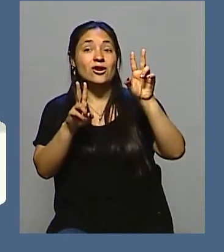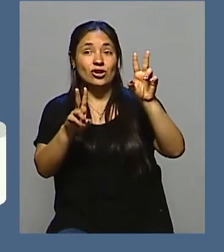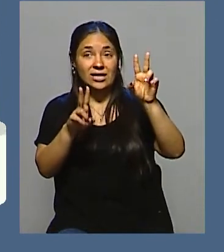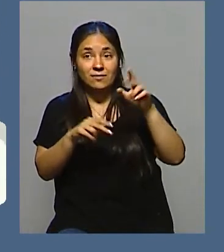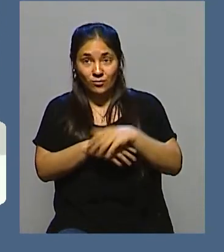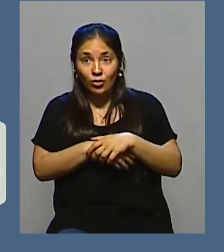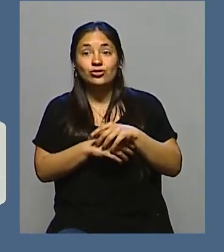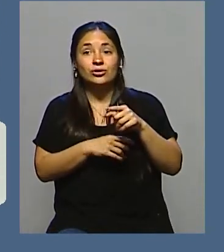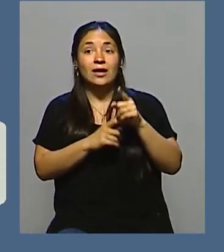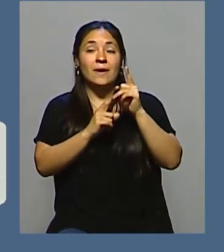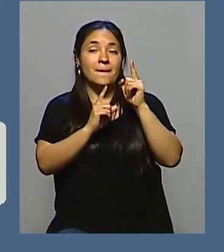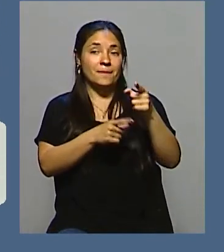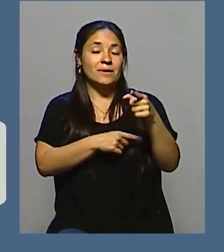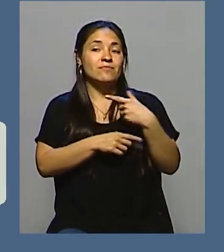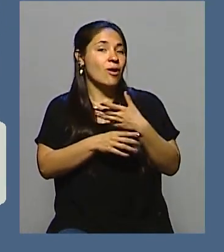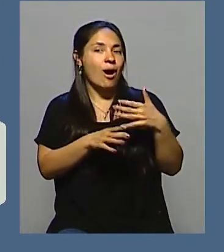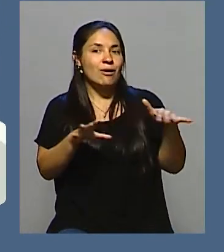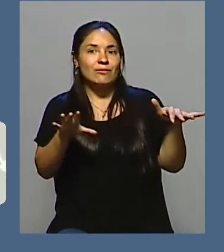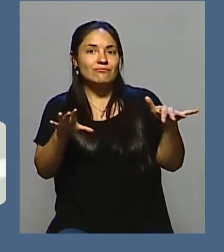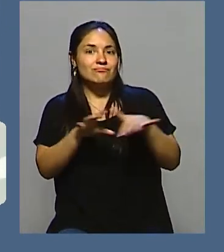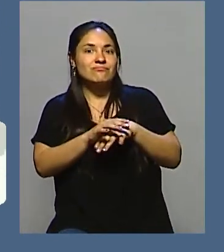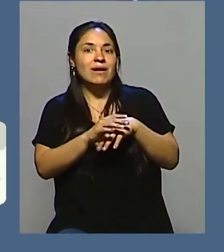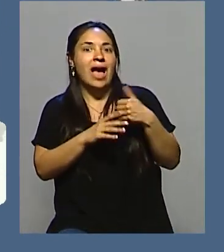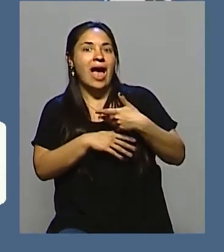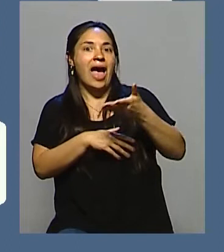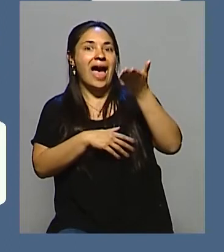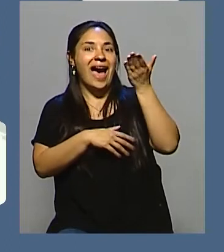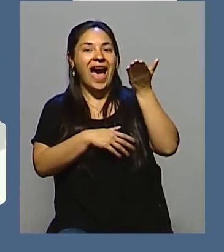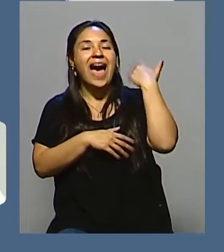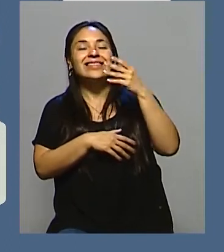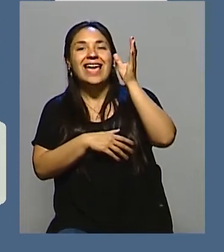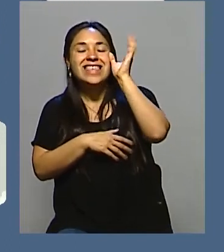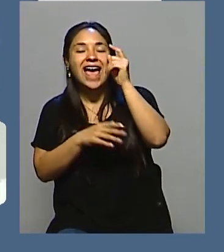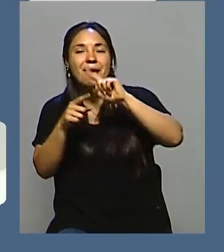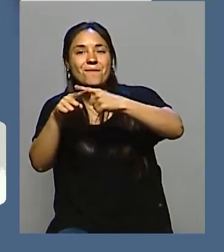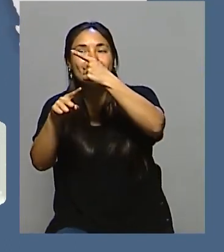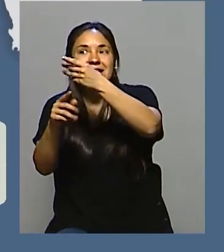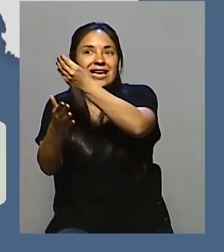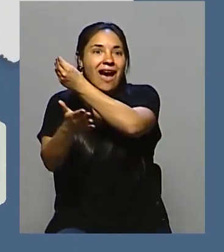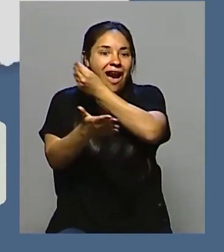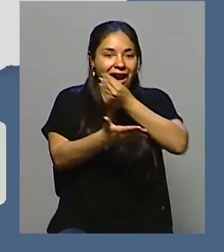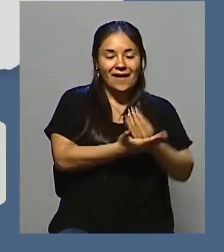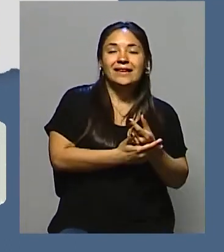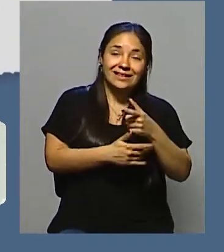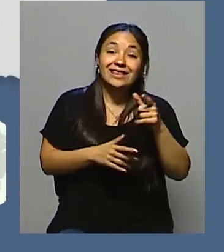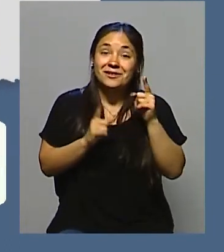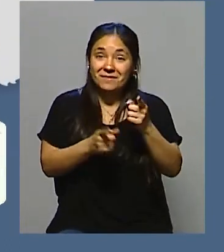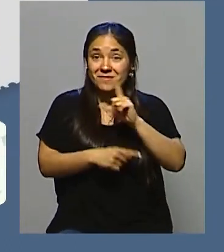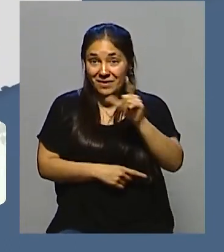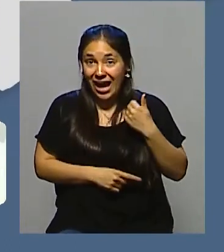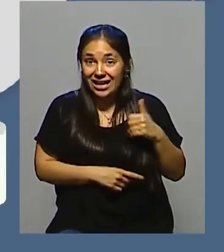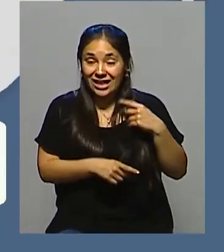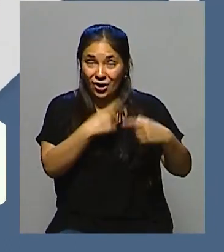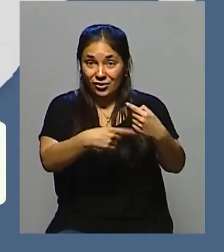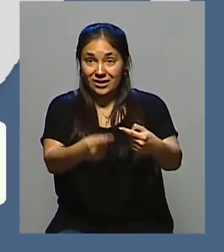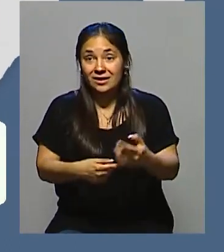hijo mellizo más perfecto del antiguo fascismo italiano, todavía en el poder. Se ha hablado de una